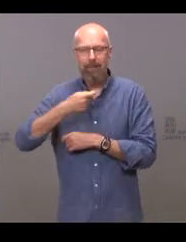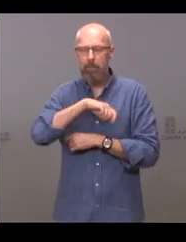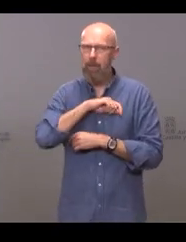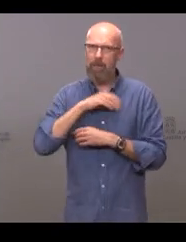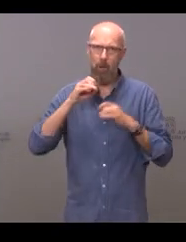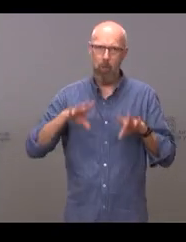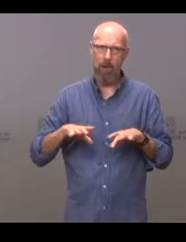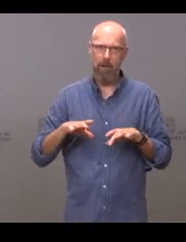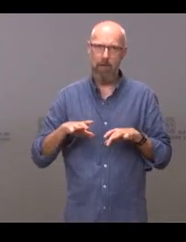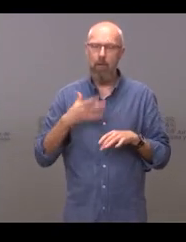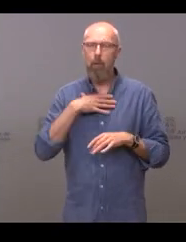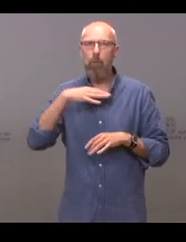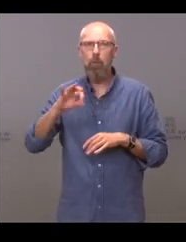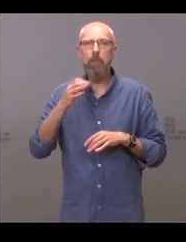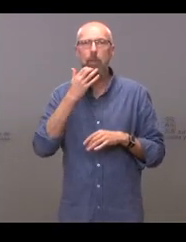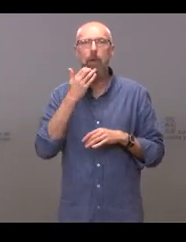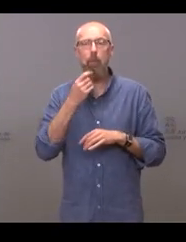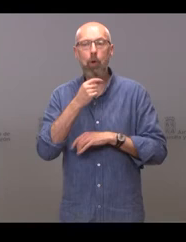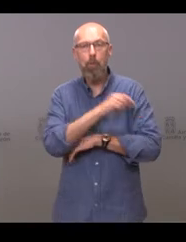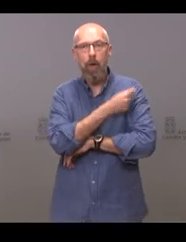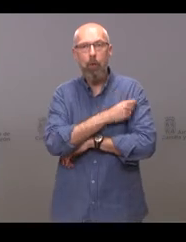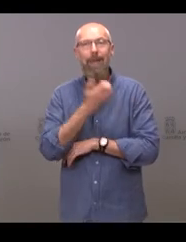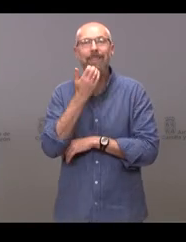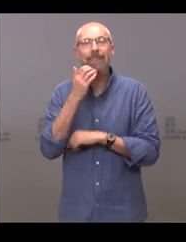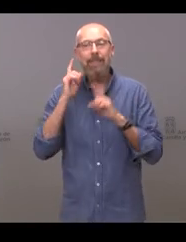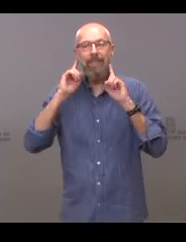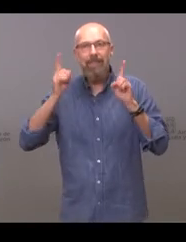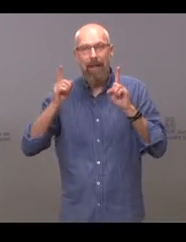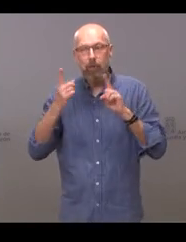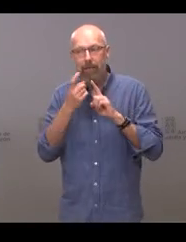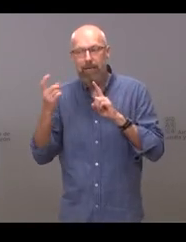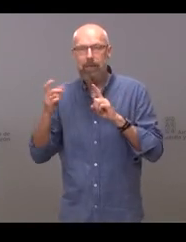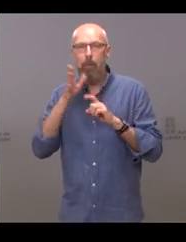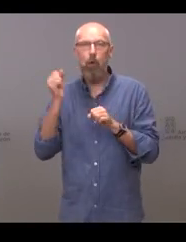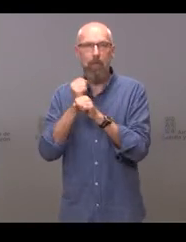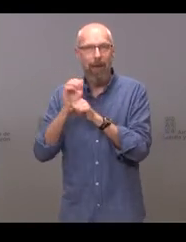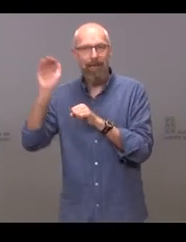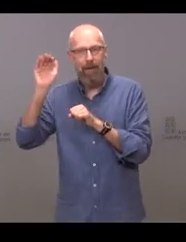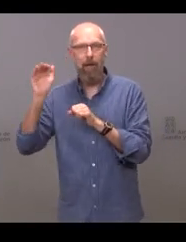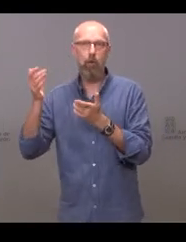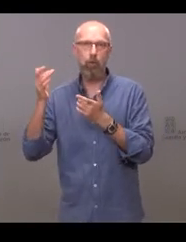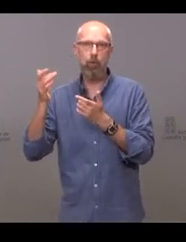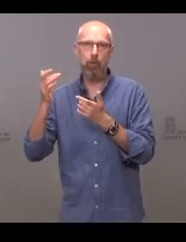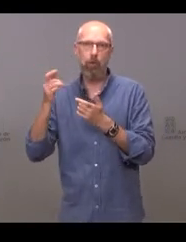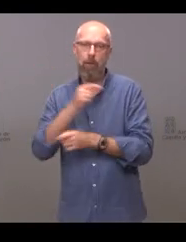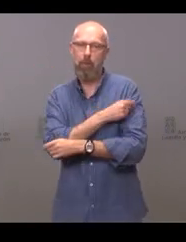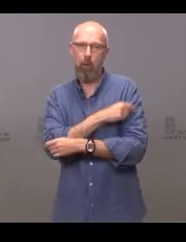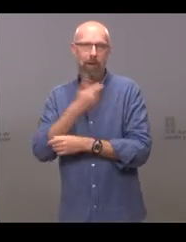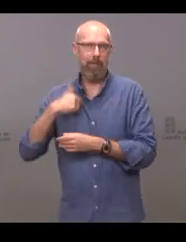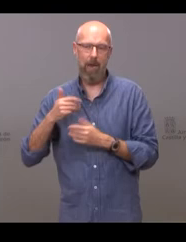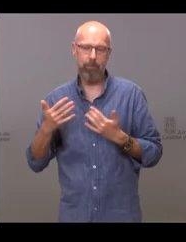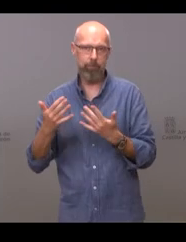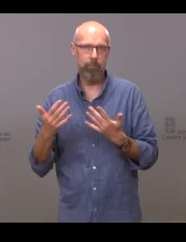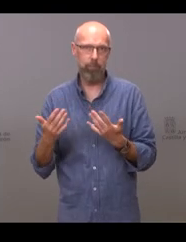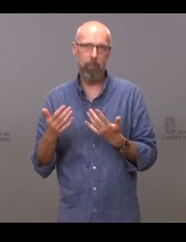posibilidad de adelantar la vacunación si es posible estaríamos encantados porque estaríamos salvaguardando a muchas empresas que están